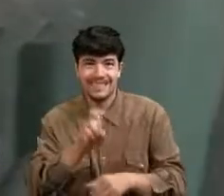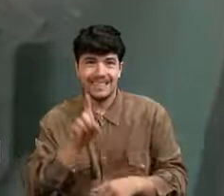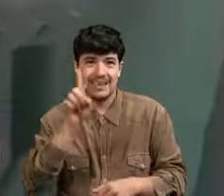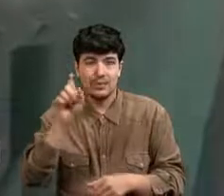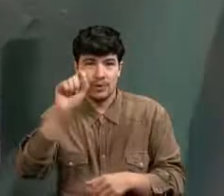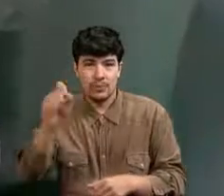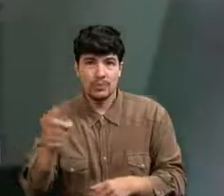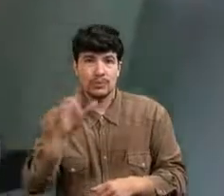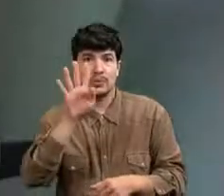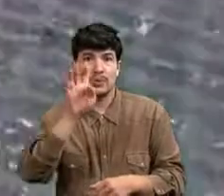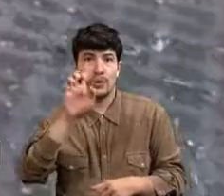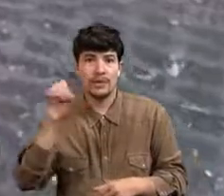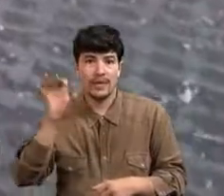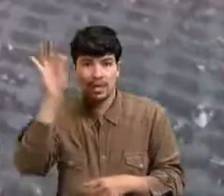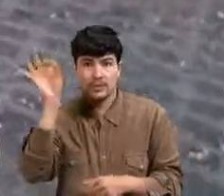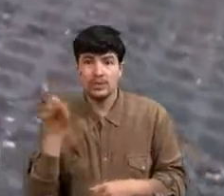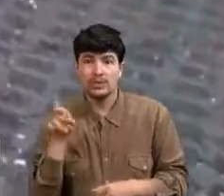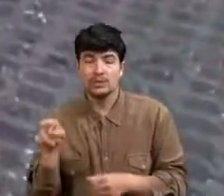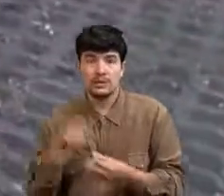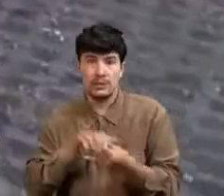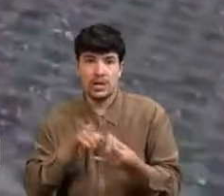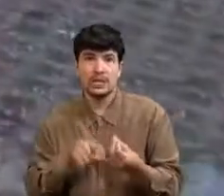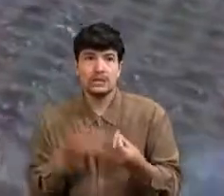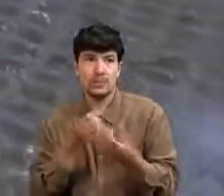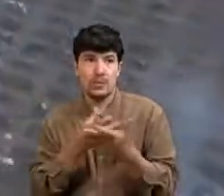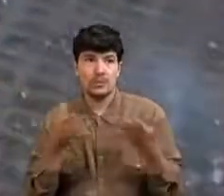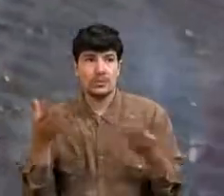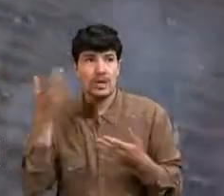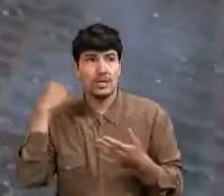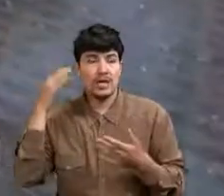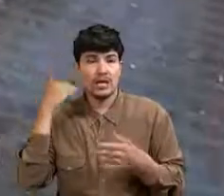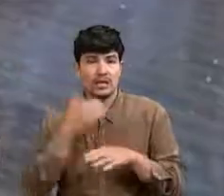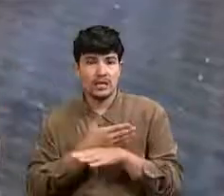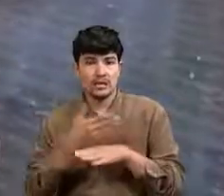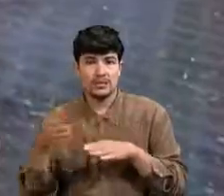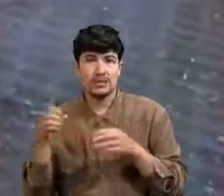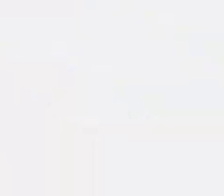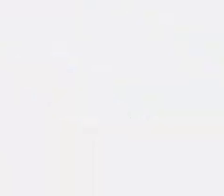61.90% de los casos y que vivieron después del accidente con pólvora.